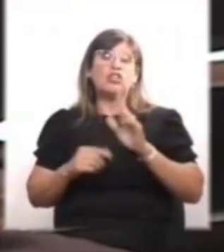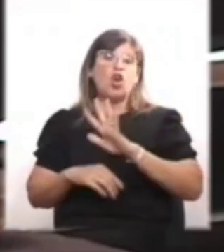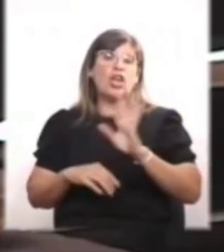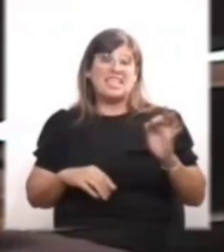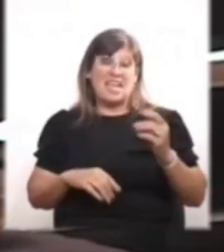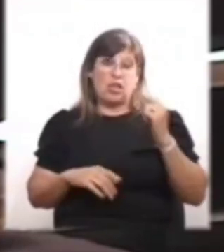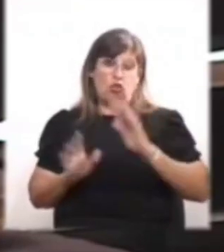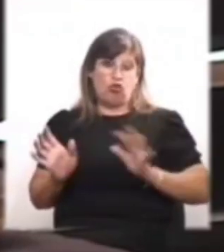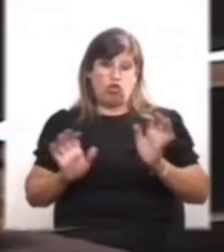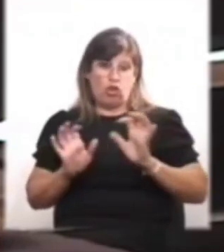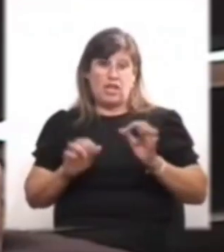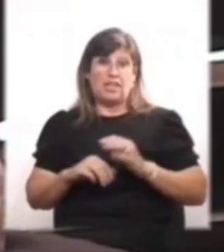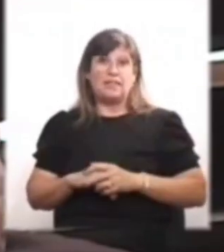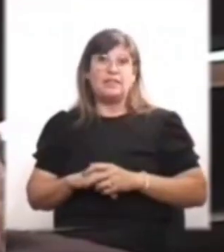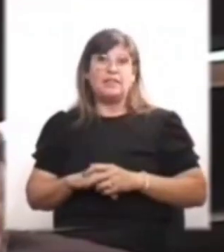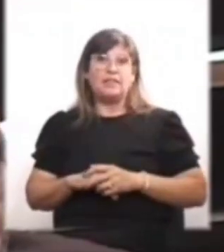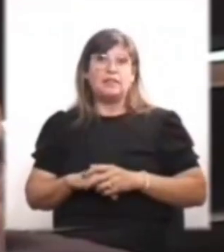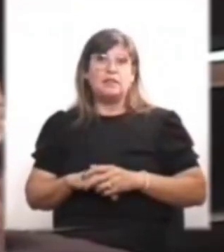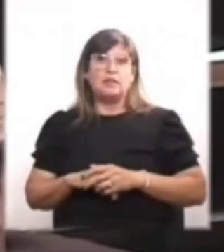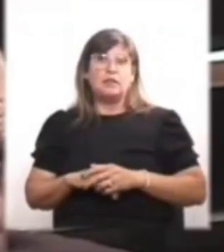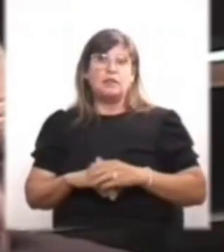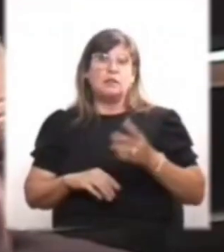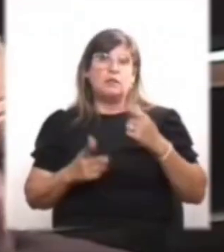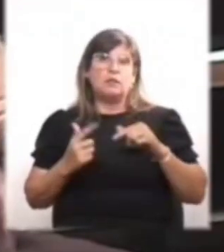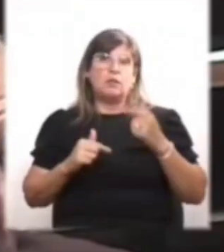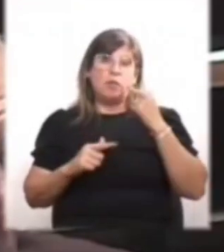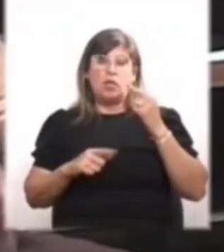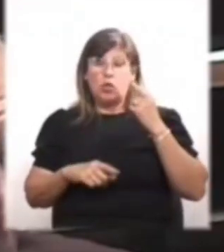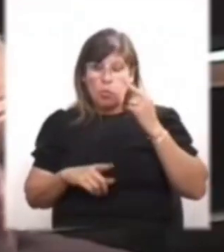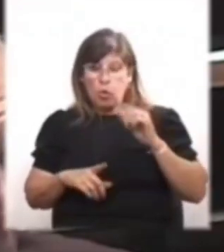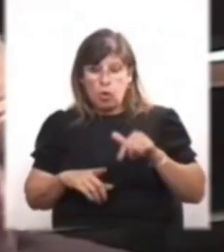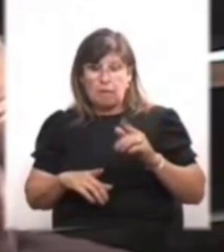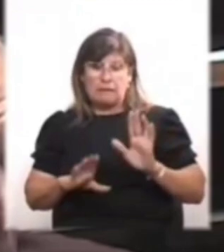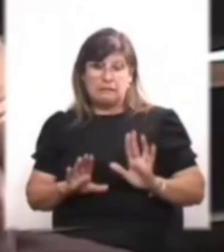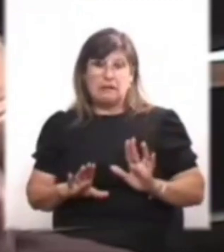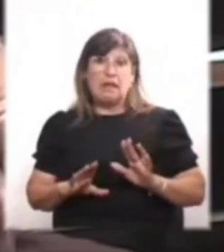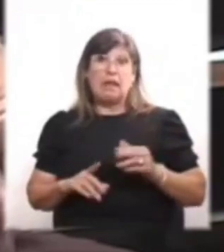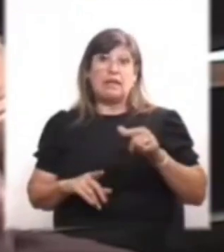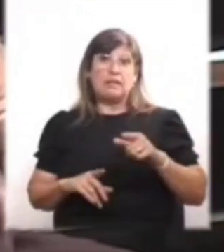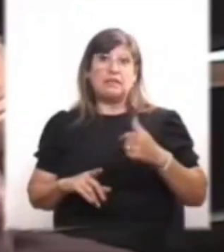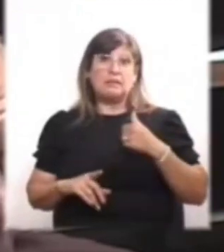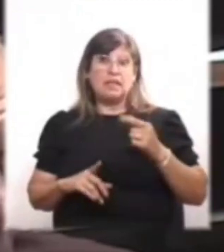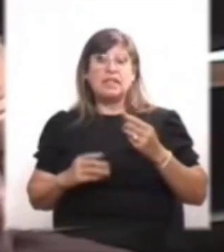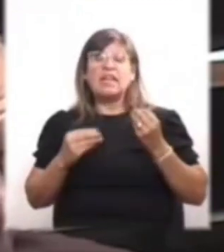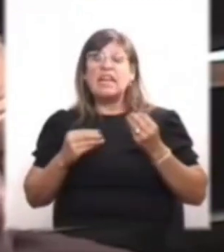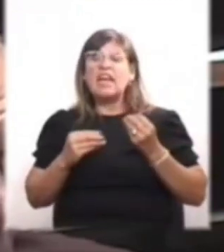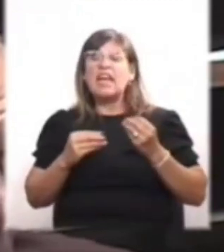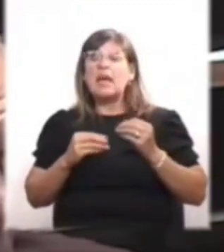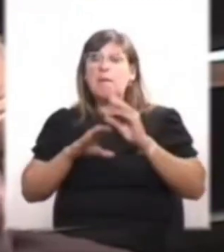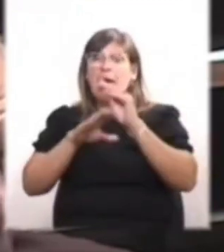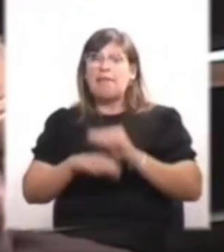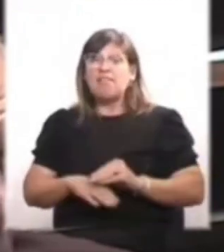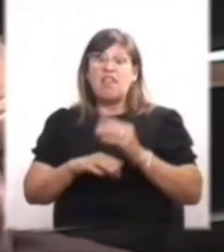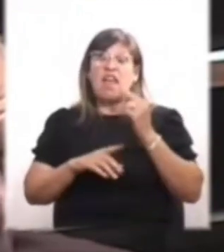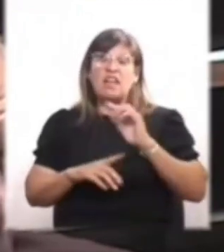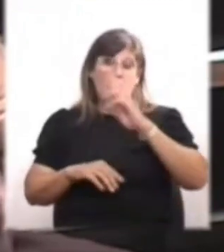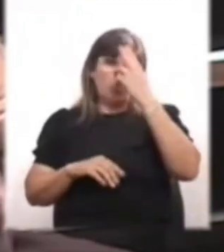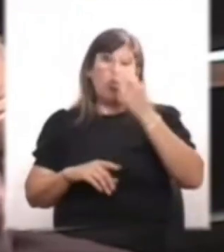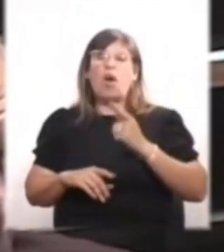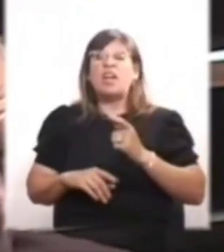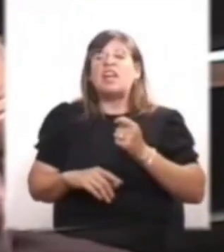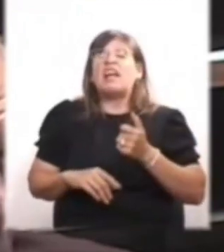Entonces uno se pone, y bueno, no quiero hablar de industria, eso no lo quiero distraer, pero uno se pone a pensar en lo que mantiene al Uruguay y capaz que son 4.000